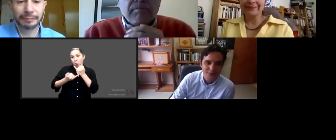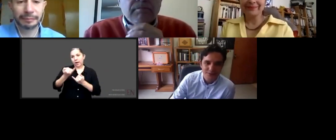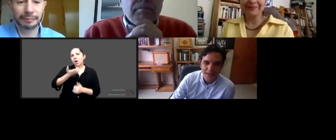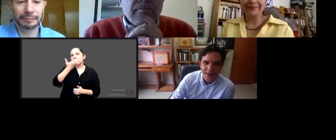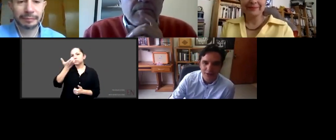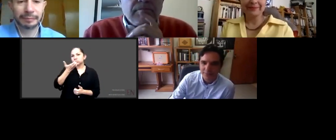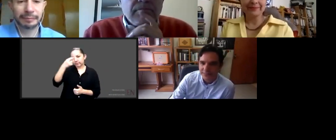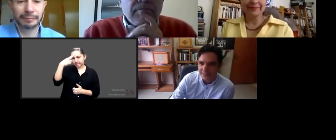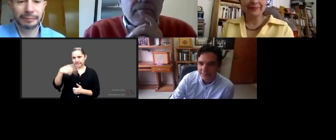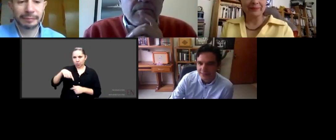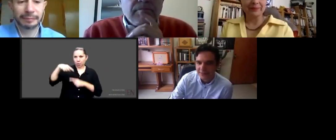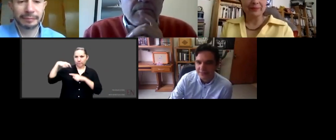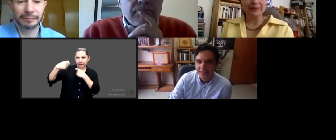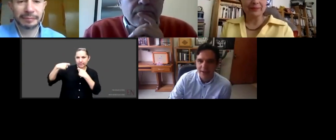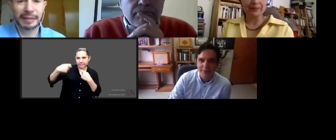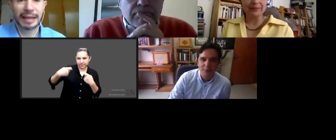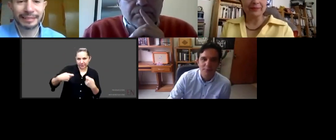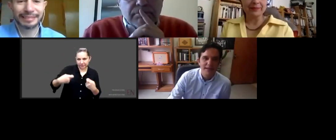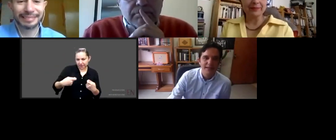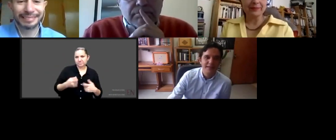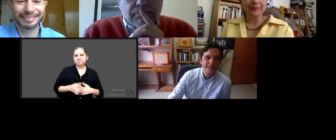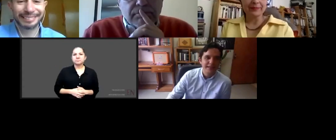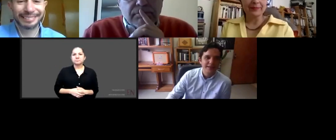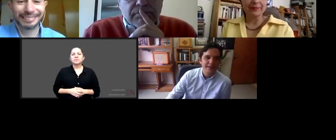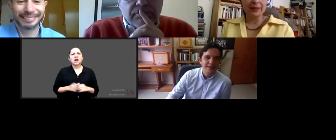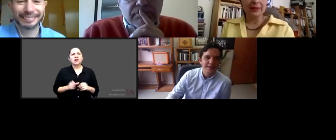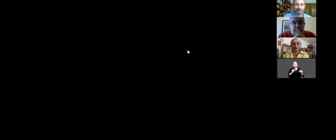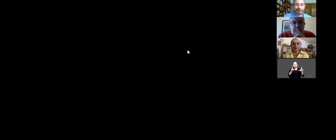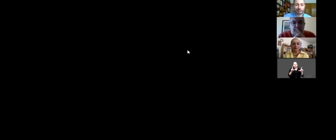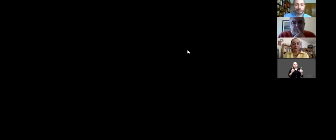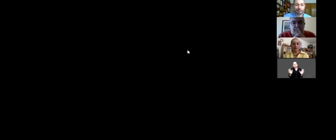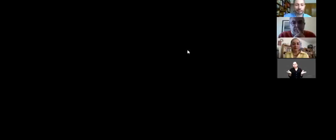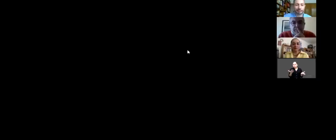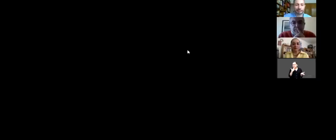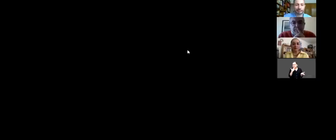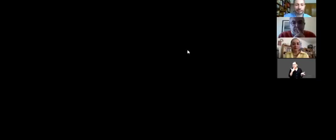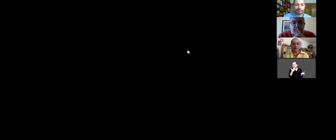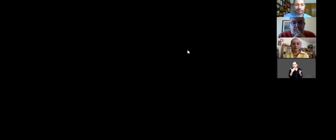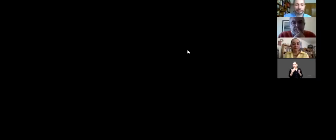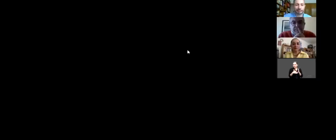Se nos acabó la presentación. Había un par de láminas más.